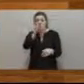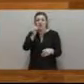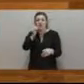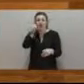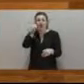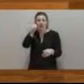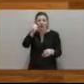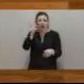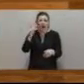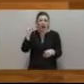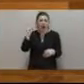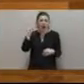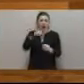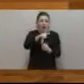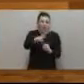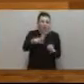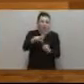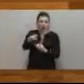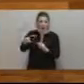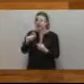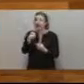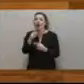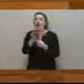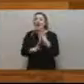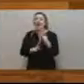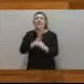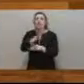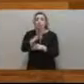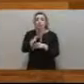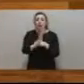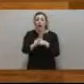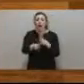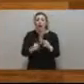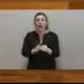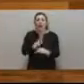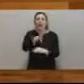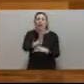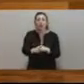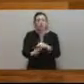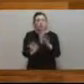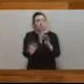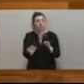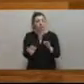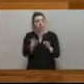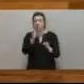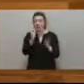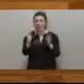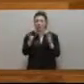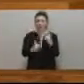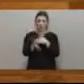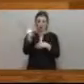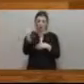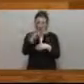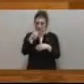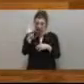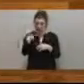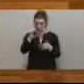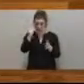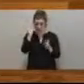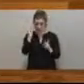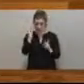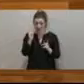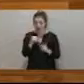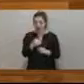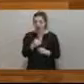año? Legislatura tras legislatura, porque esto ya viene de la época de Areces. Y todas